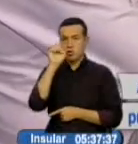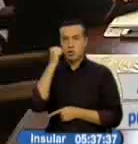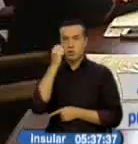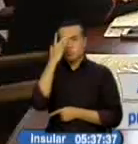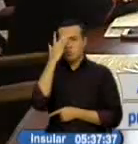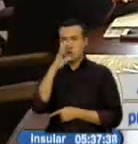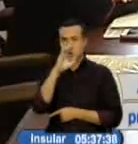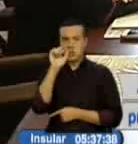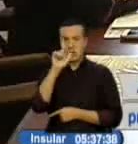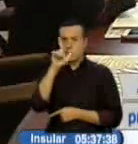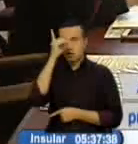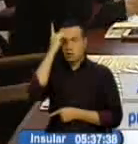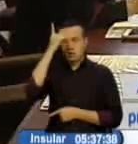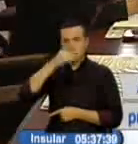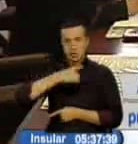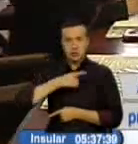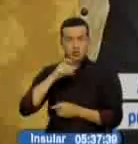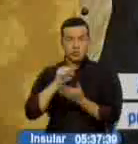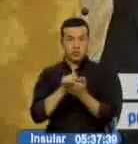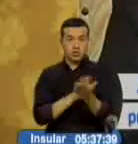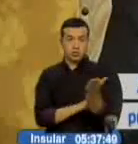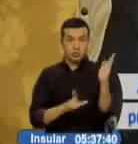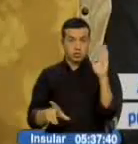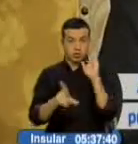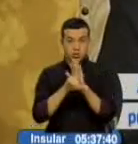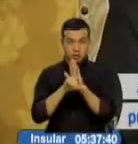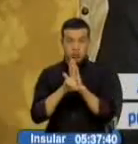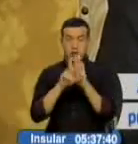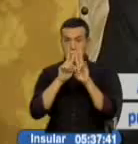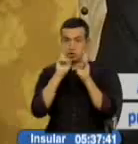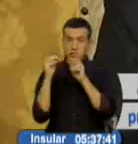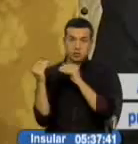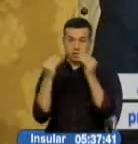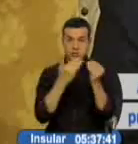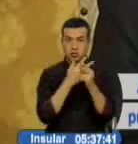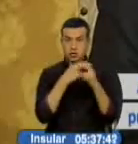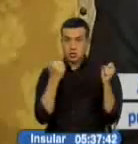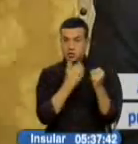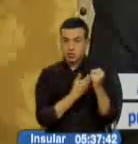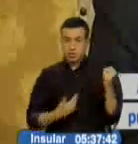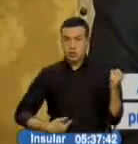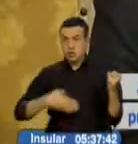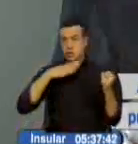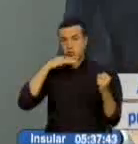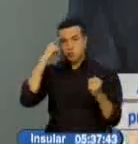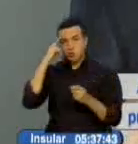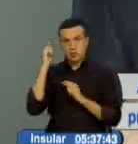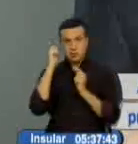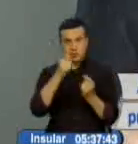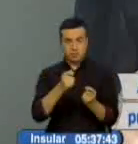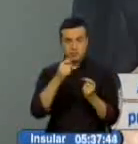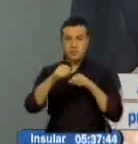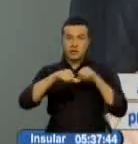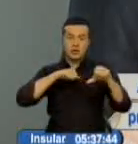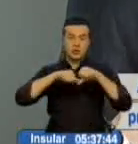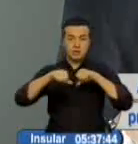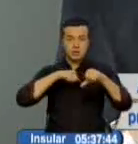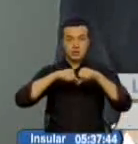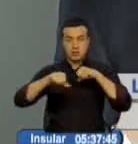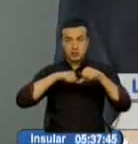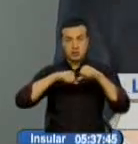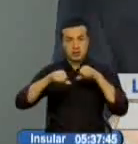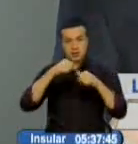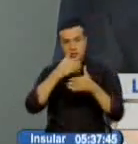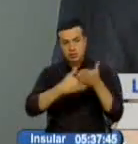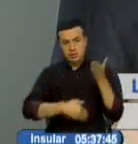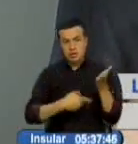CAL tomó esta decisión frente a este proyecto de ley que envió por la vía ordinaria el expresidente Rafael Correa. Administrativamente parece